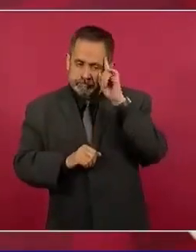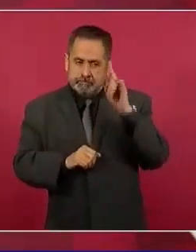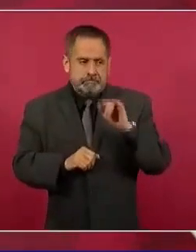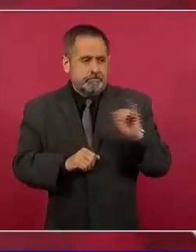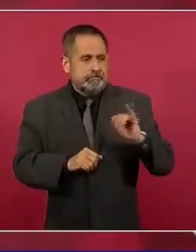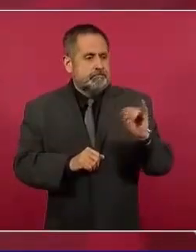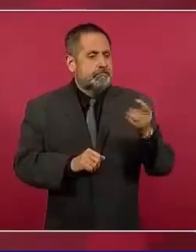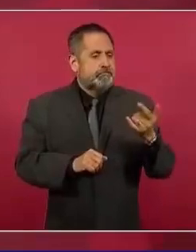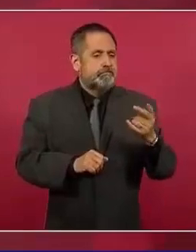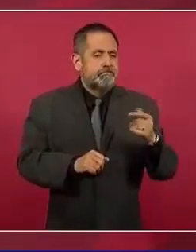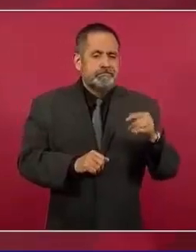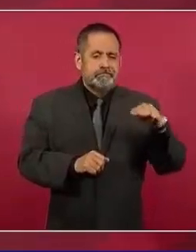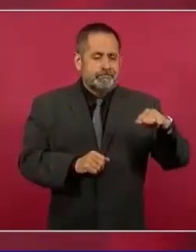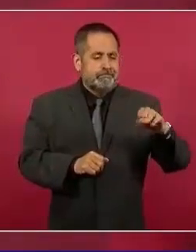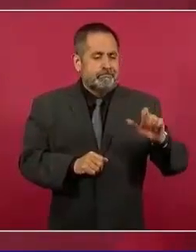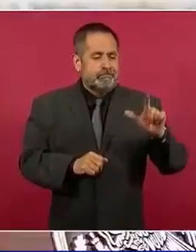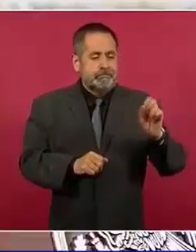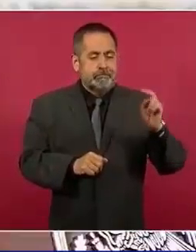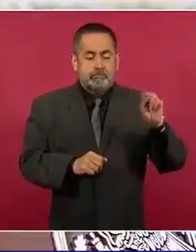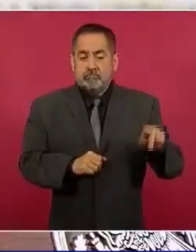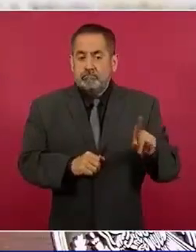O sea, los jóvenes votaron por la izquierda.